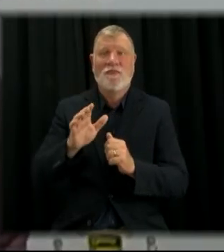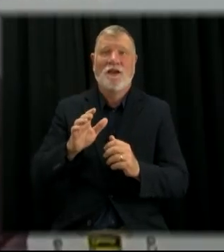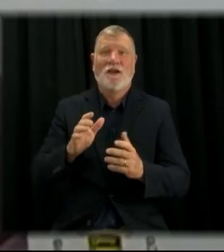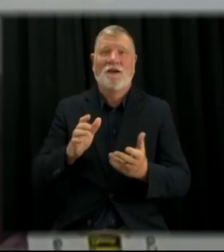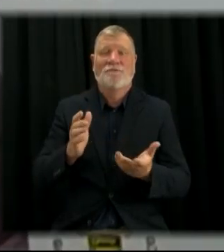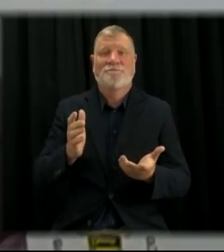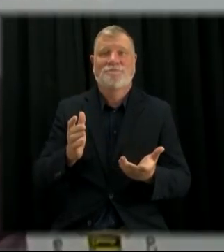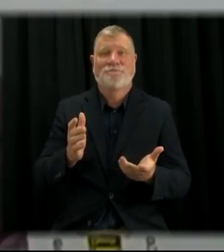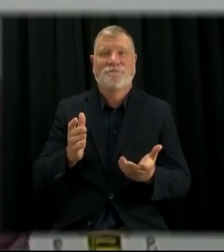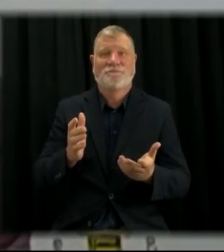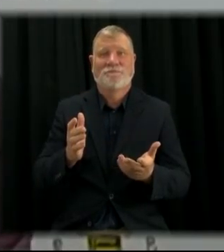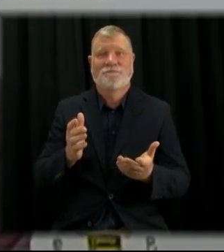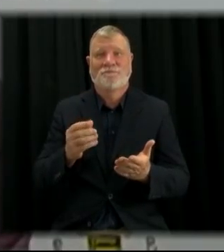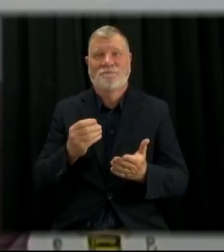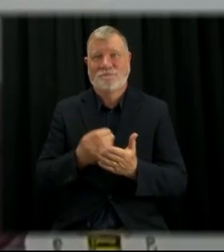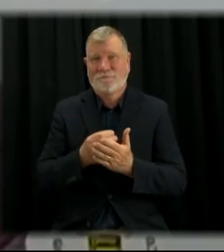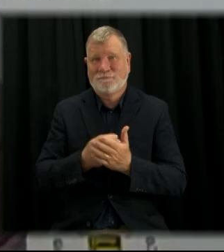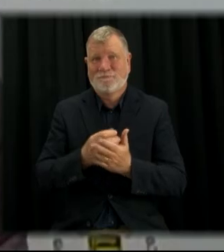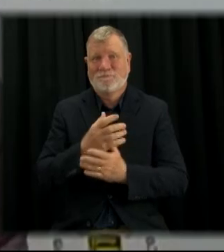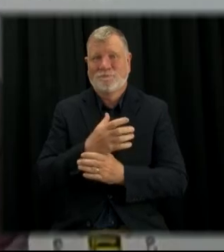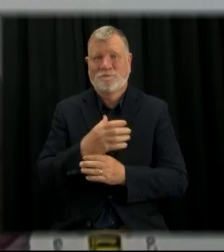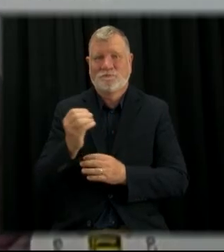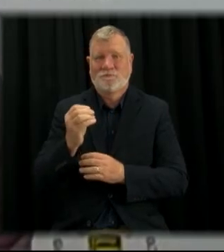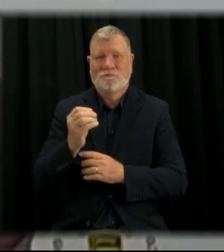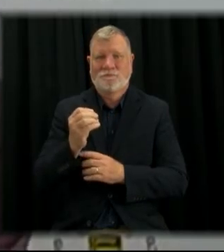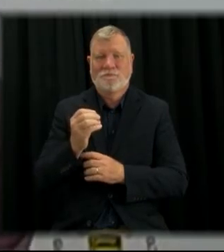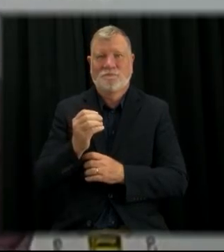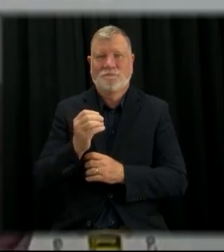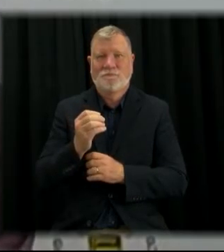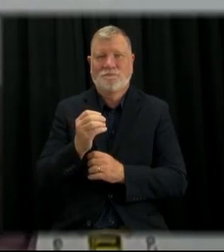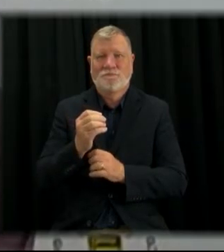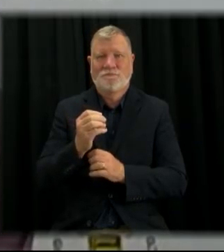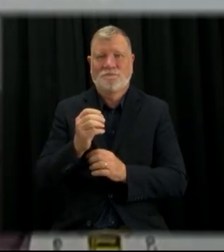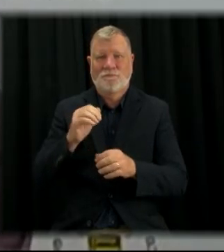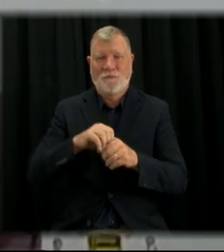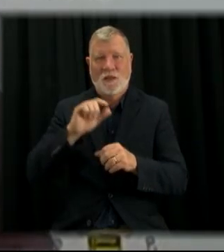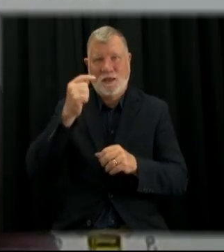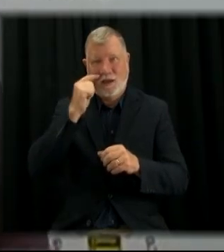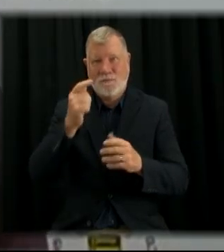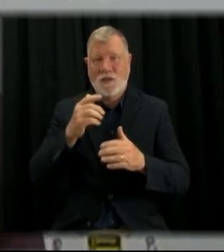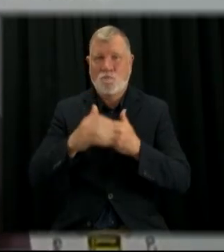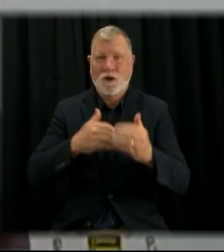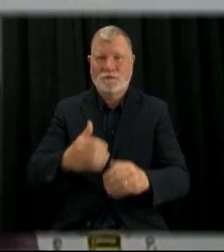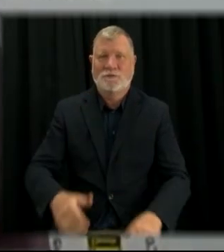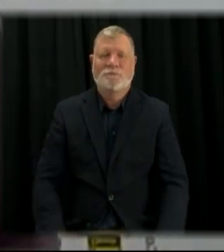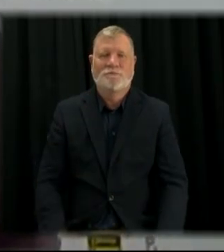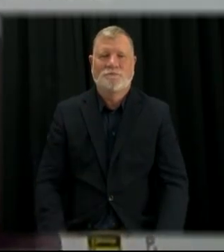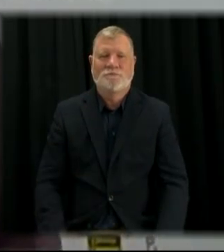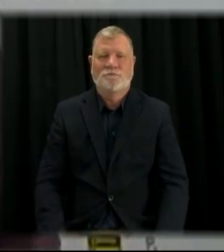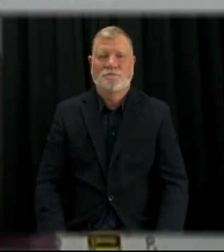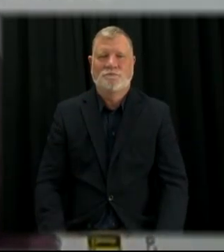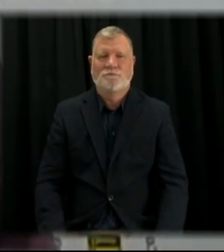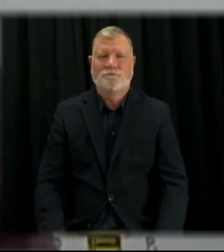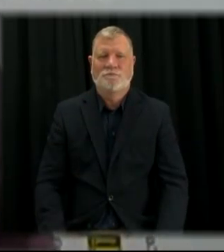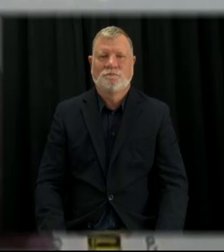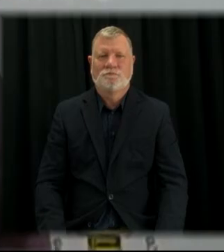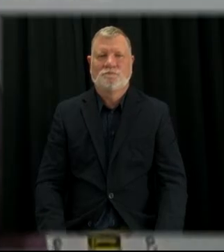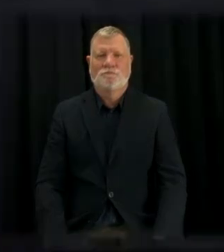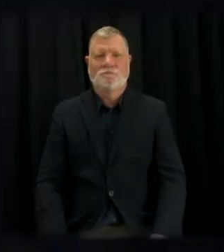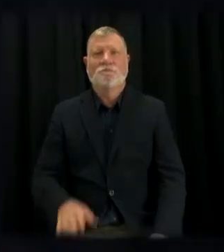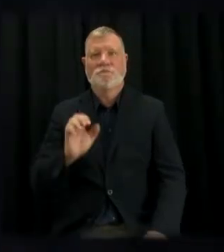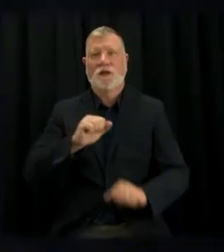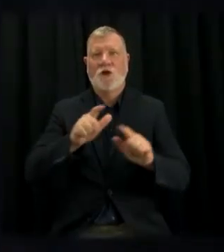sus limitaciones en cuanto a sus roles, en términos también de tomar las decisiones administrativas en el